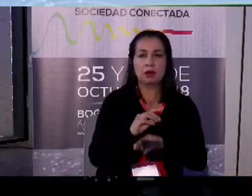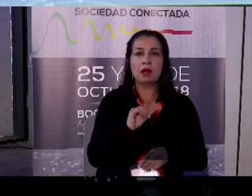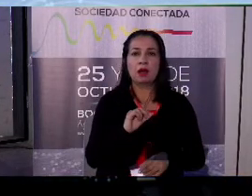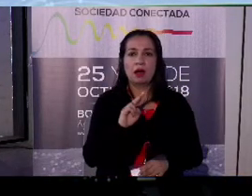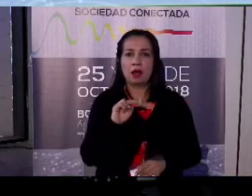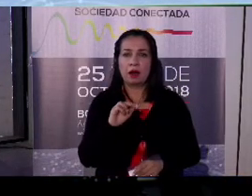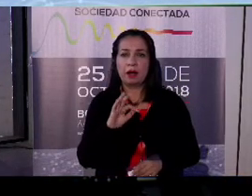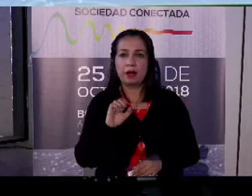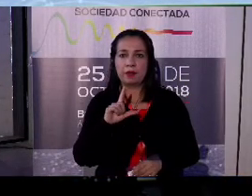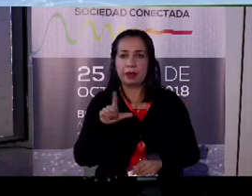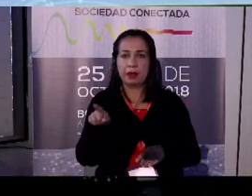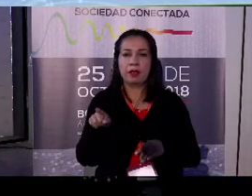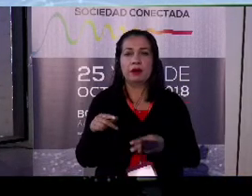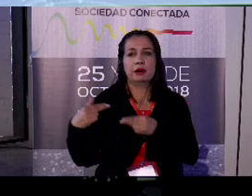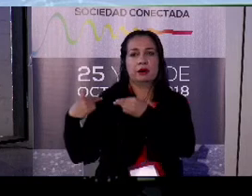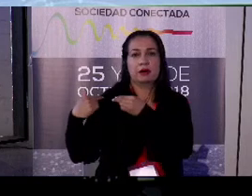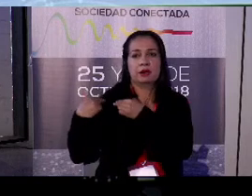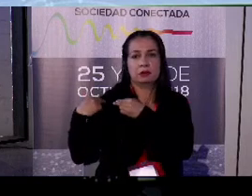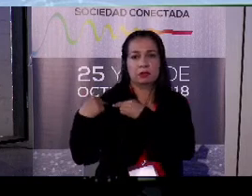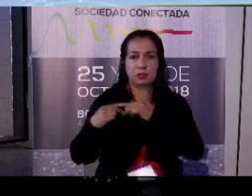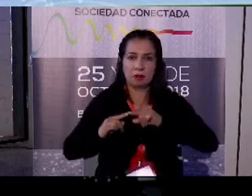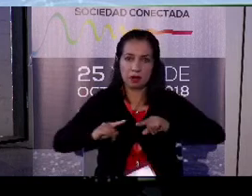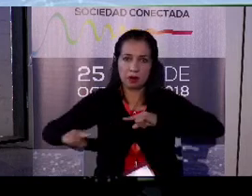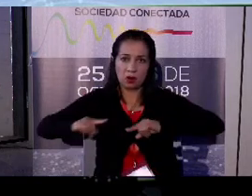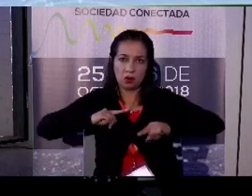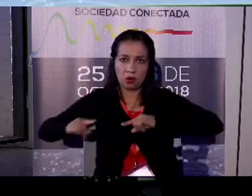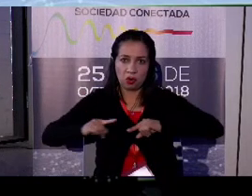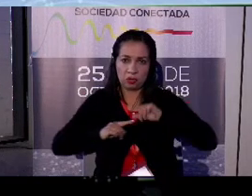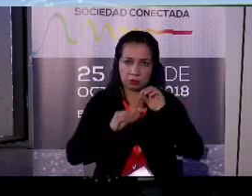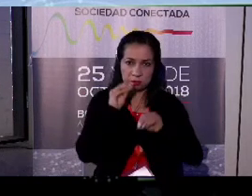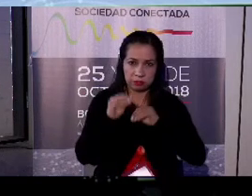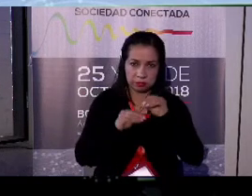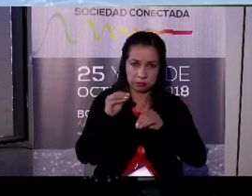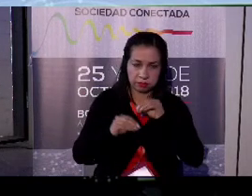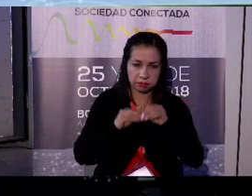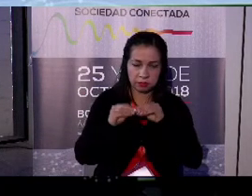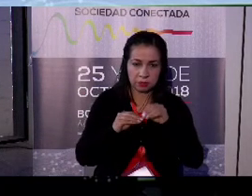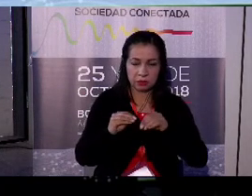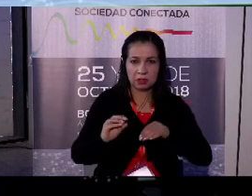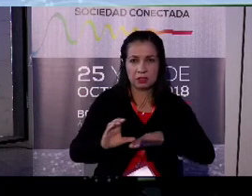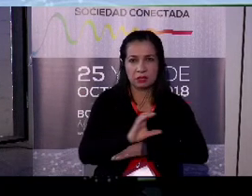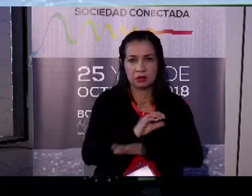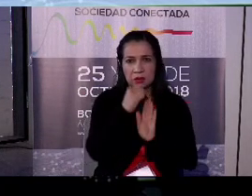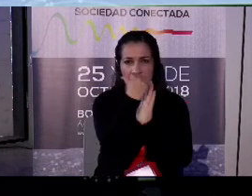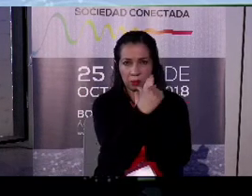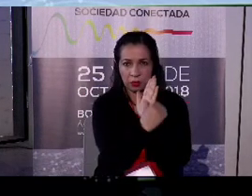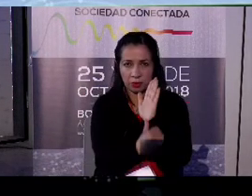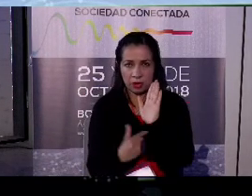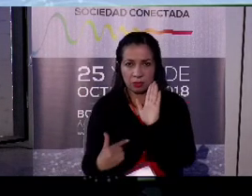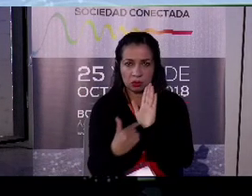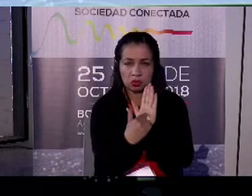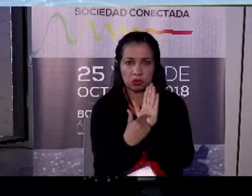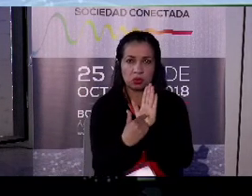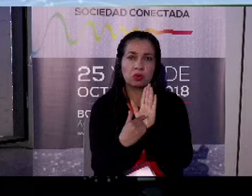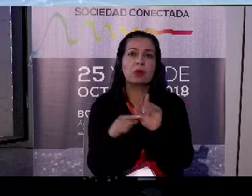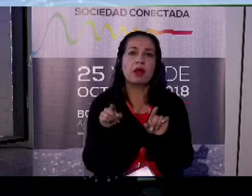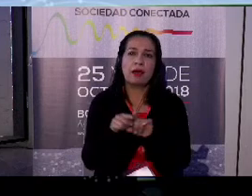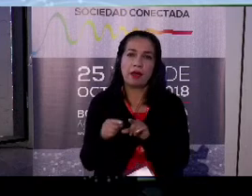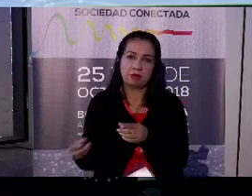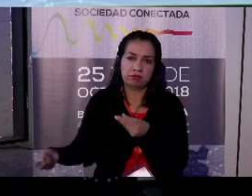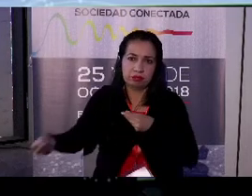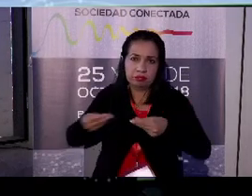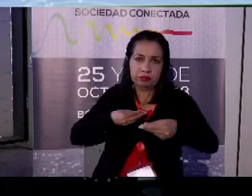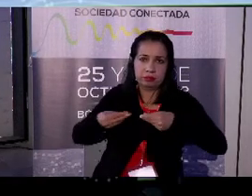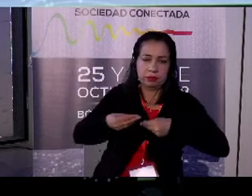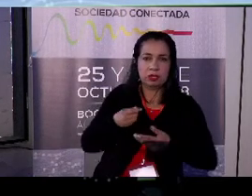coordina el desarrollo del software y anatel ha recibido muchas contribuciones de diferentes socios de